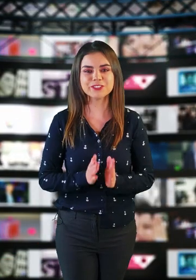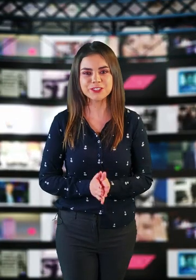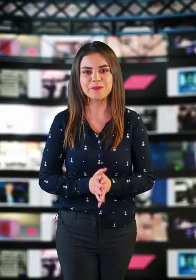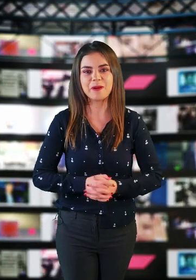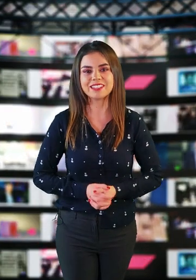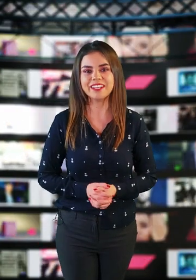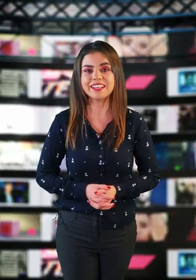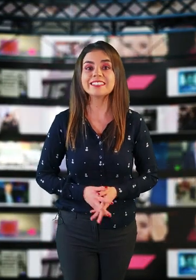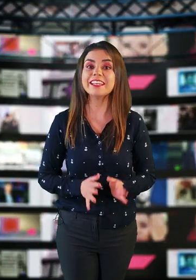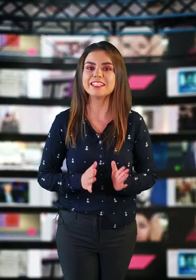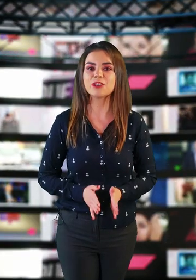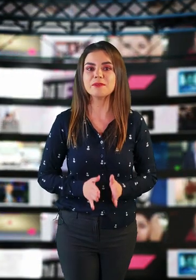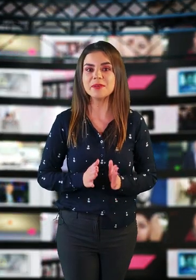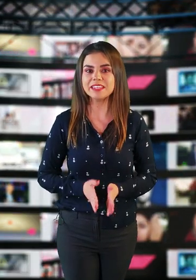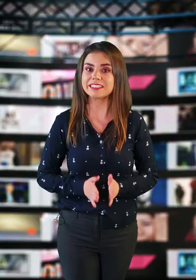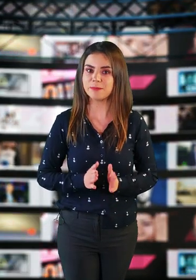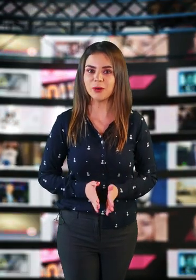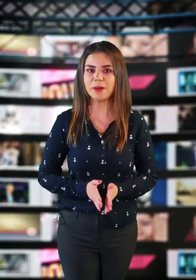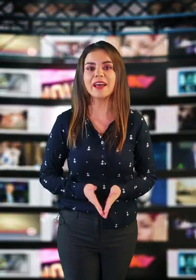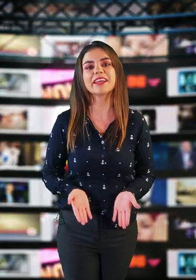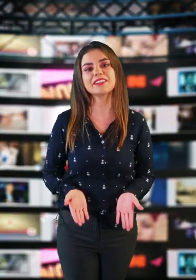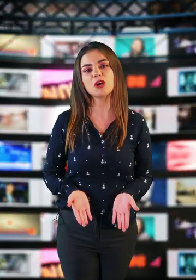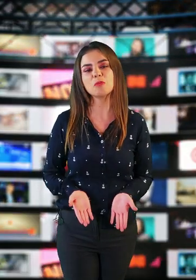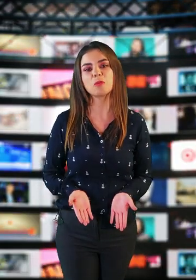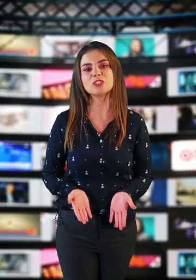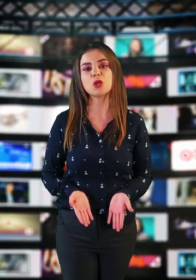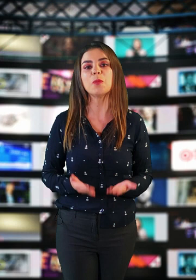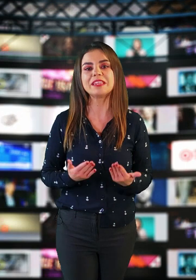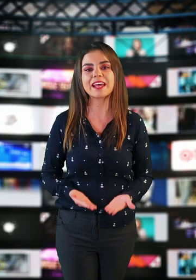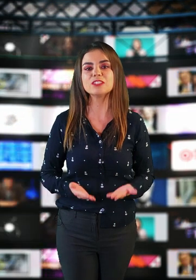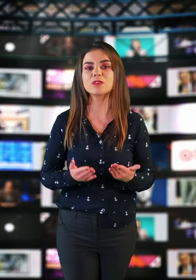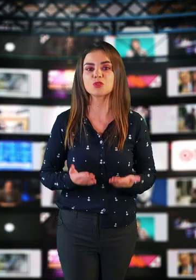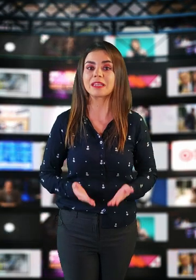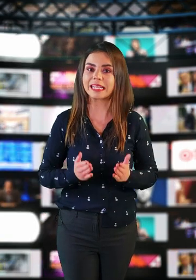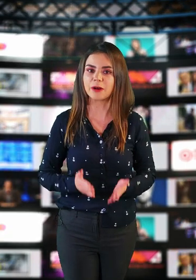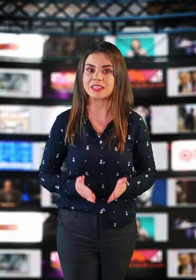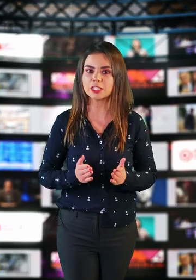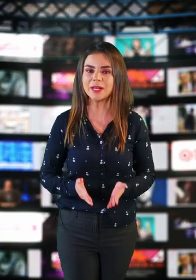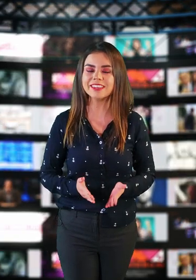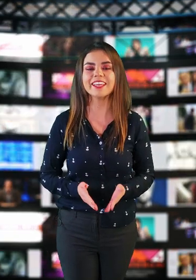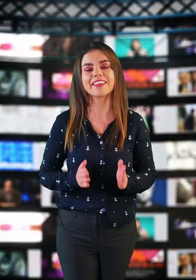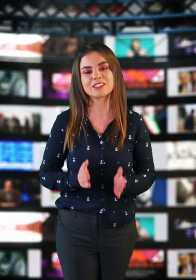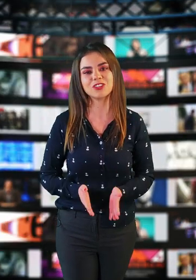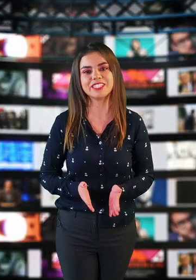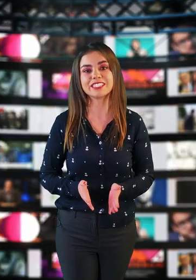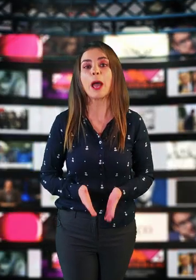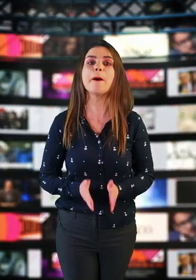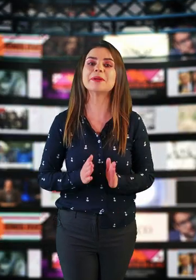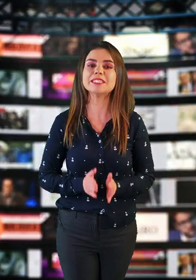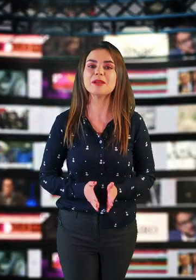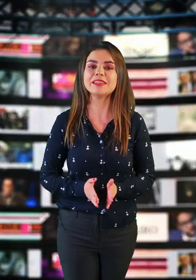Hola amigos, yo soy Paola Salinas y les doy la bienvenida a este programa que tiene como propósito brindarles un resumen claro y transparente de las